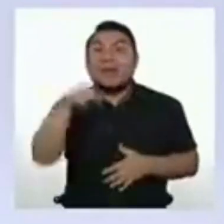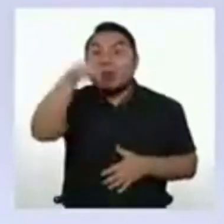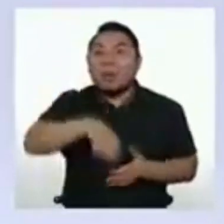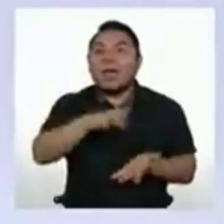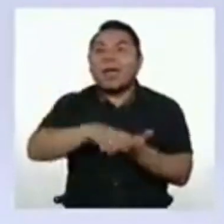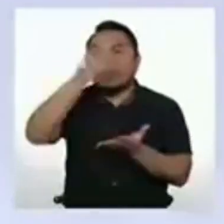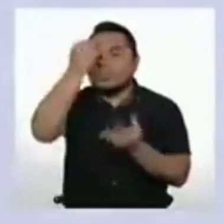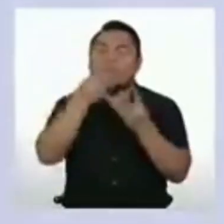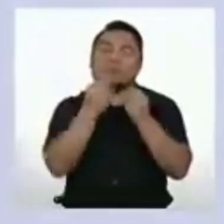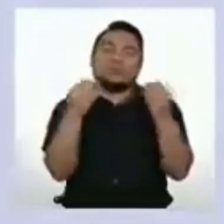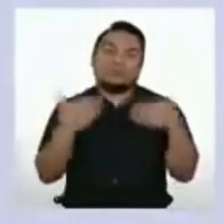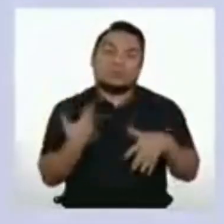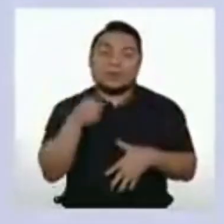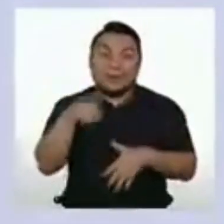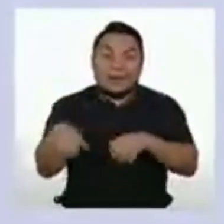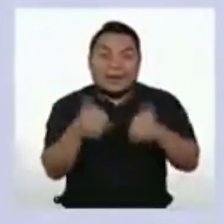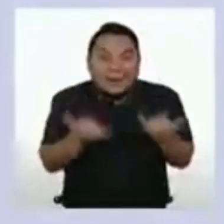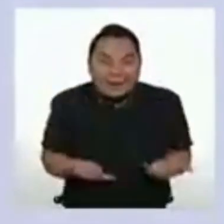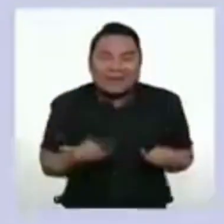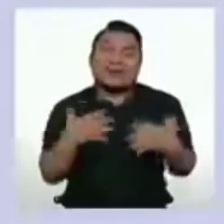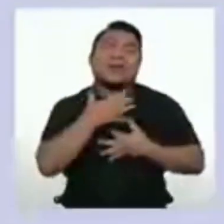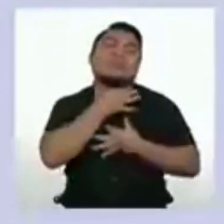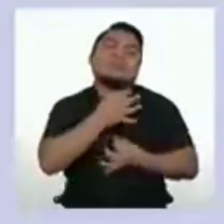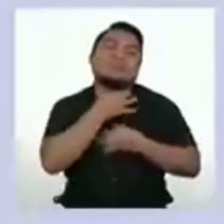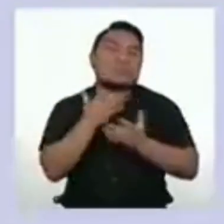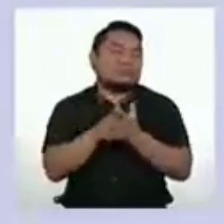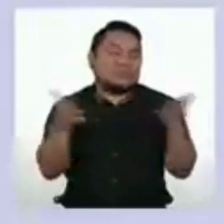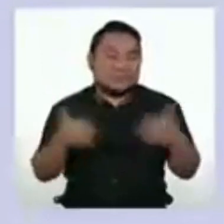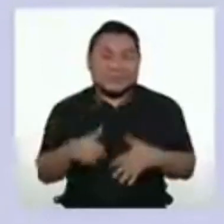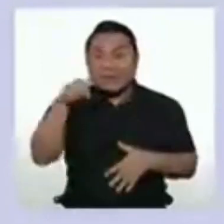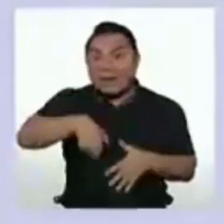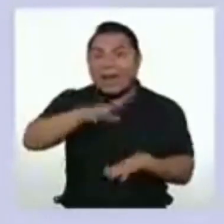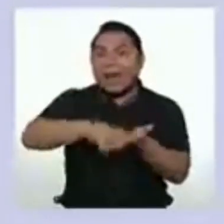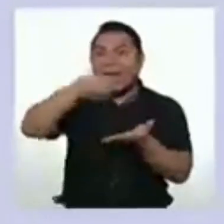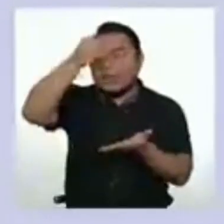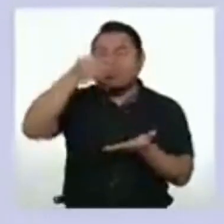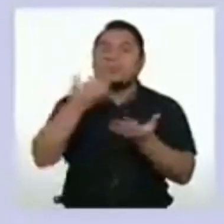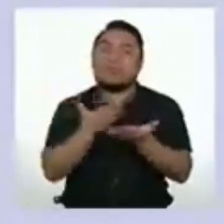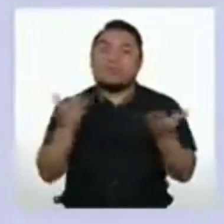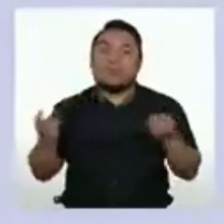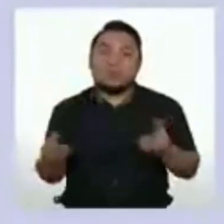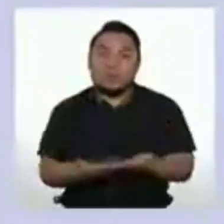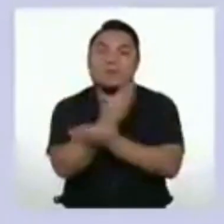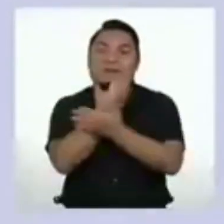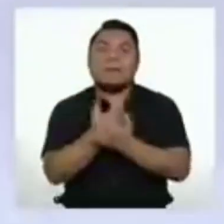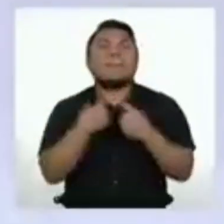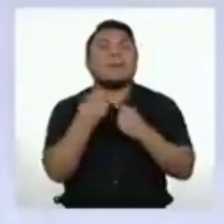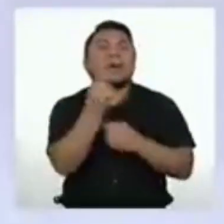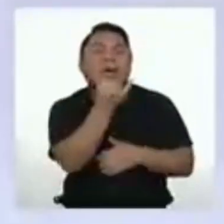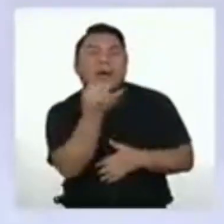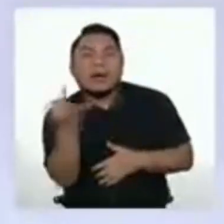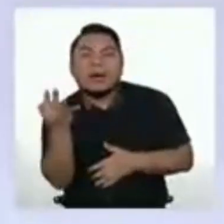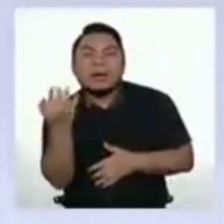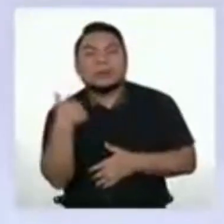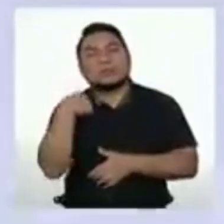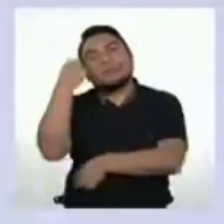aprendido tanto, profesor. La actividad de hoy me ha parecido súper interesante. Hemos aprendido muchas cosas nuevas, pero hay algo que